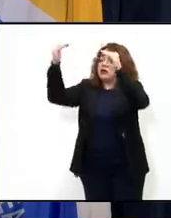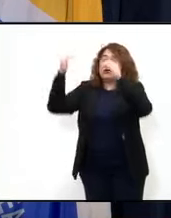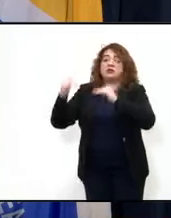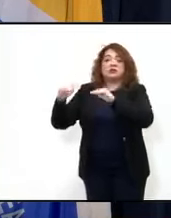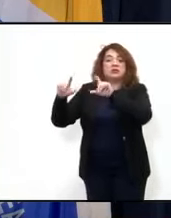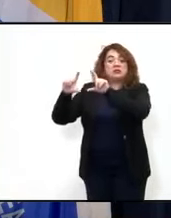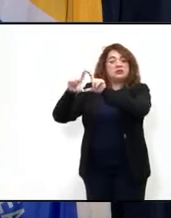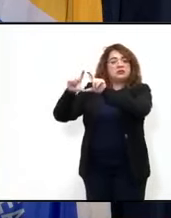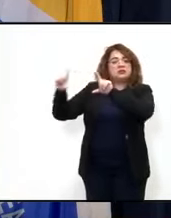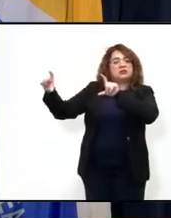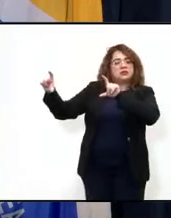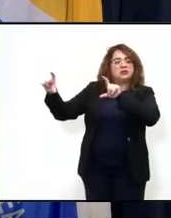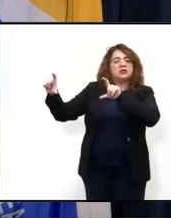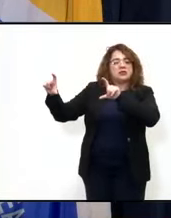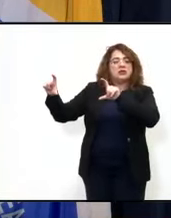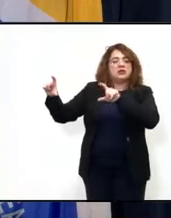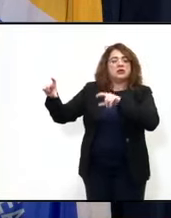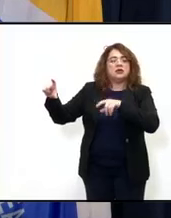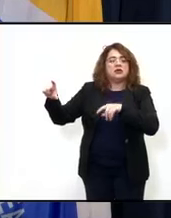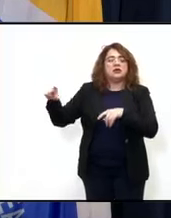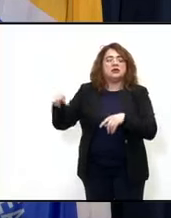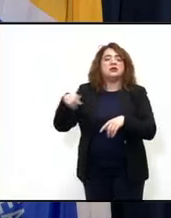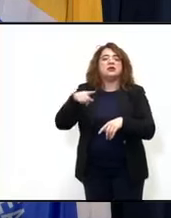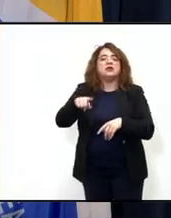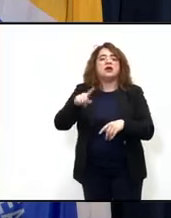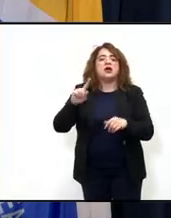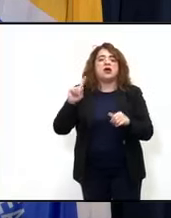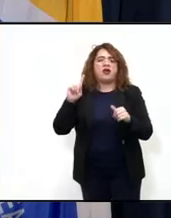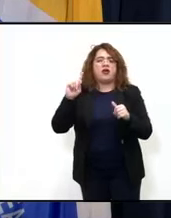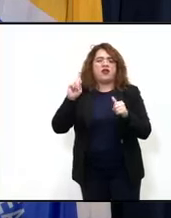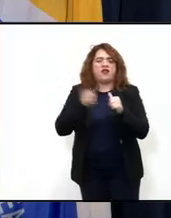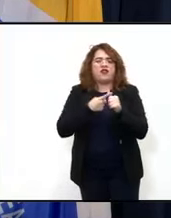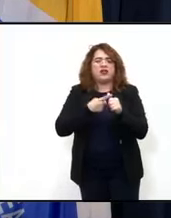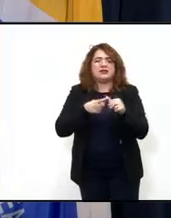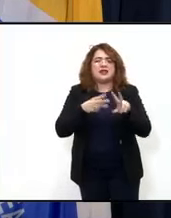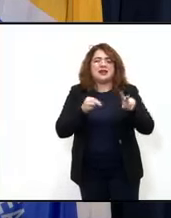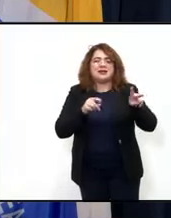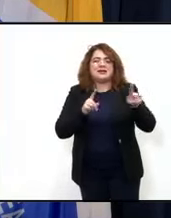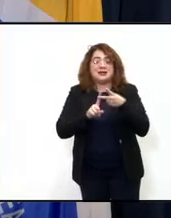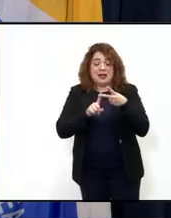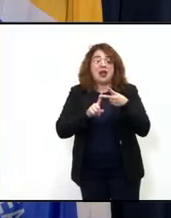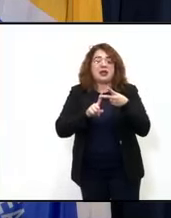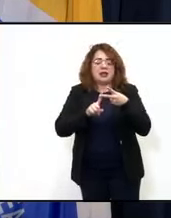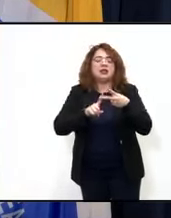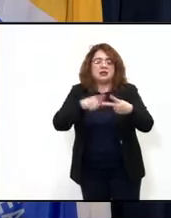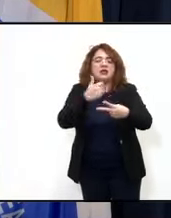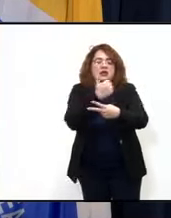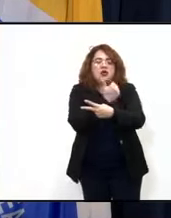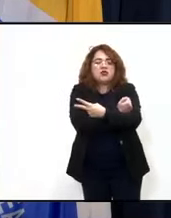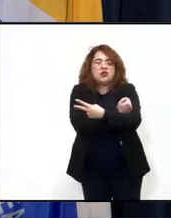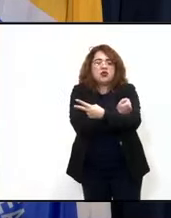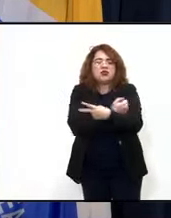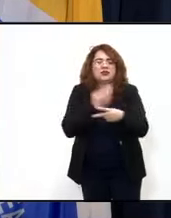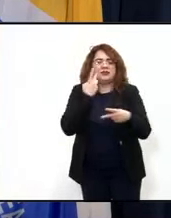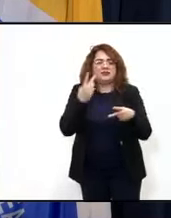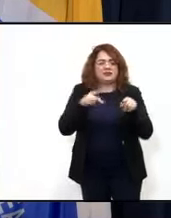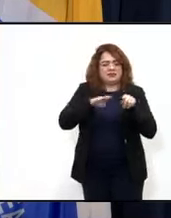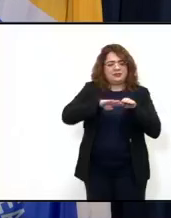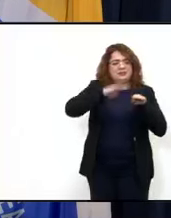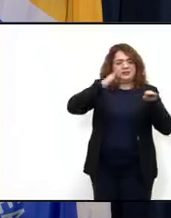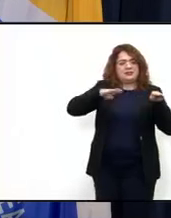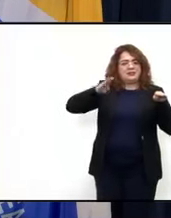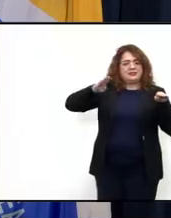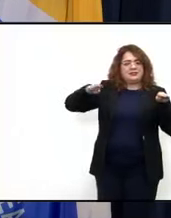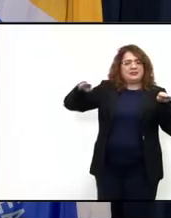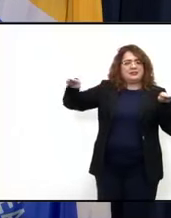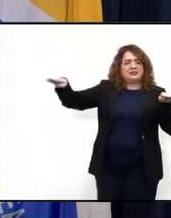gráfico que mostraron, que muestra la primera y segunda dosis. También le brinda una imagen de